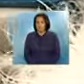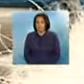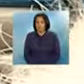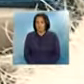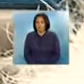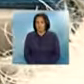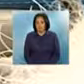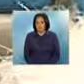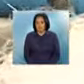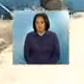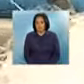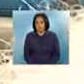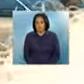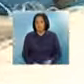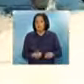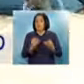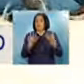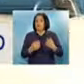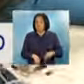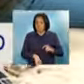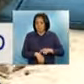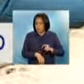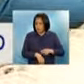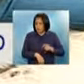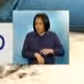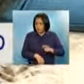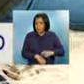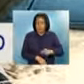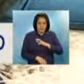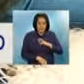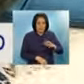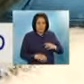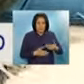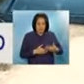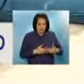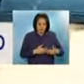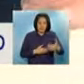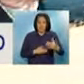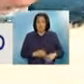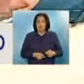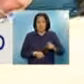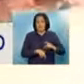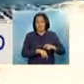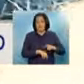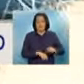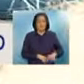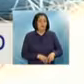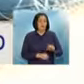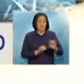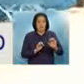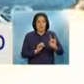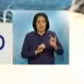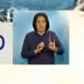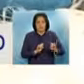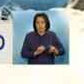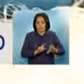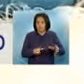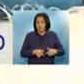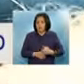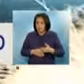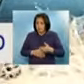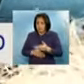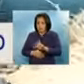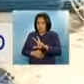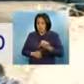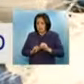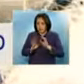¿Cuánto tiempo más podría demorar el estado de emergencia en la provincia constitucional del Callao? No, eso se prorrogó por 30 días